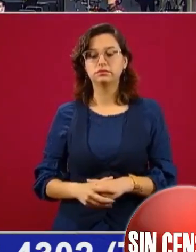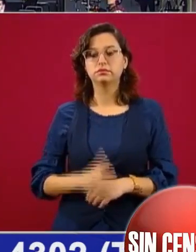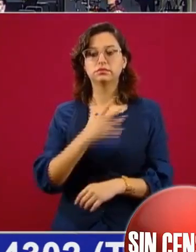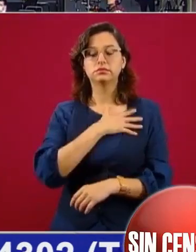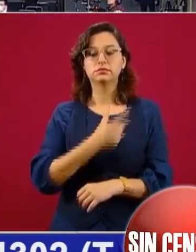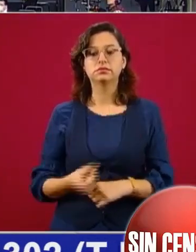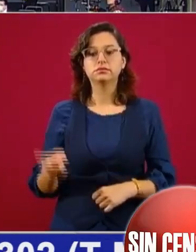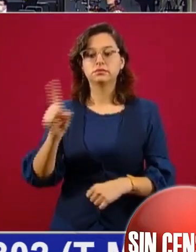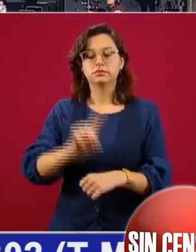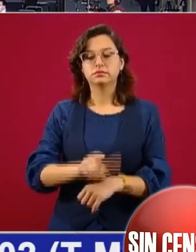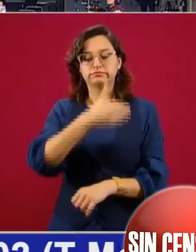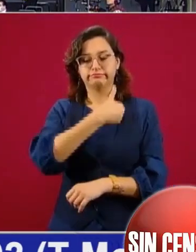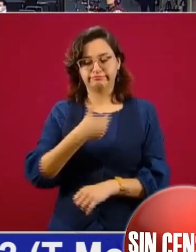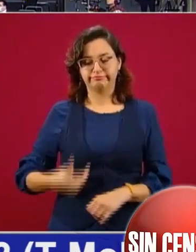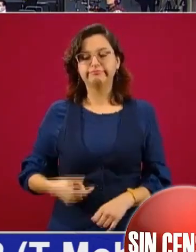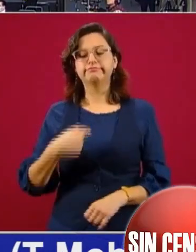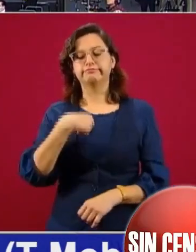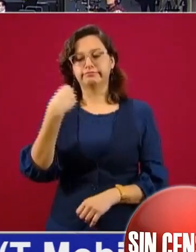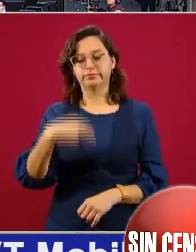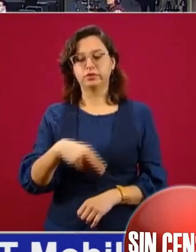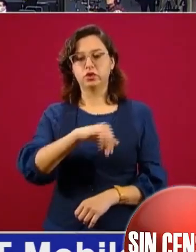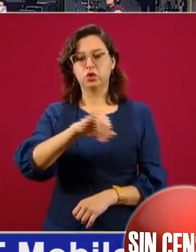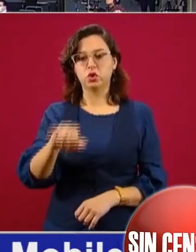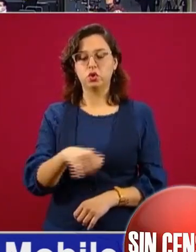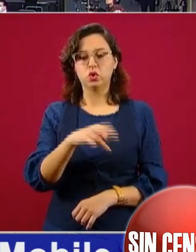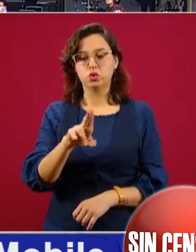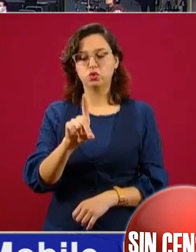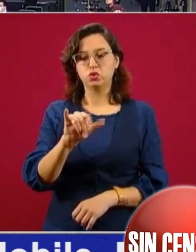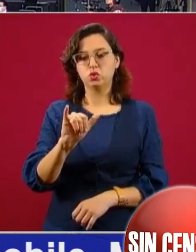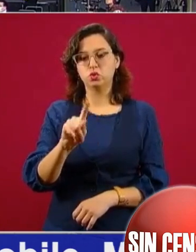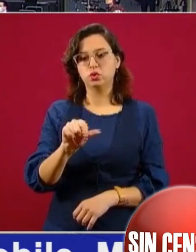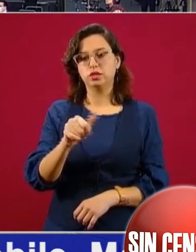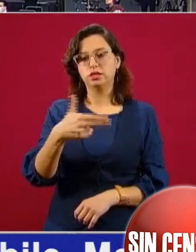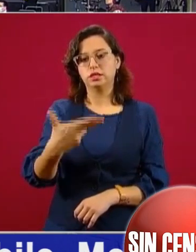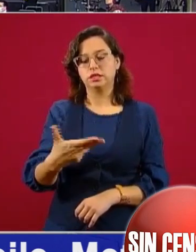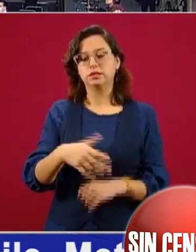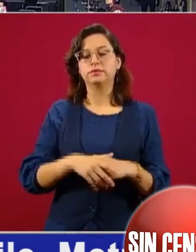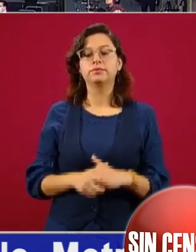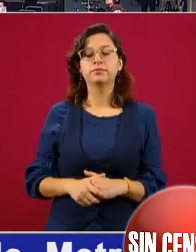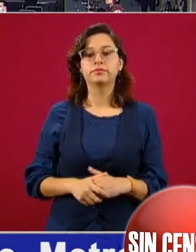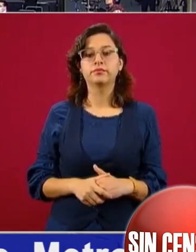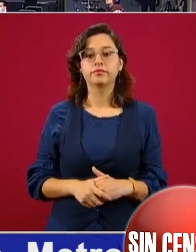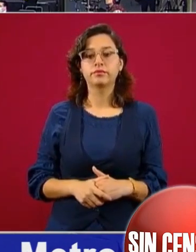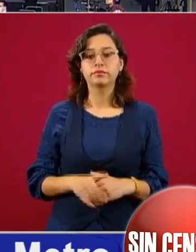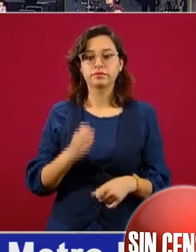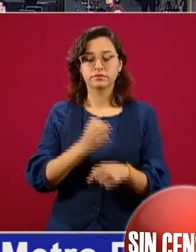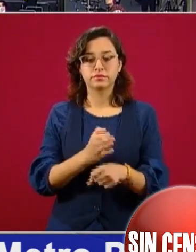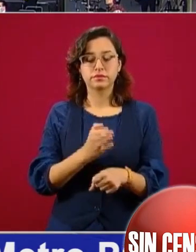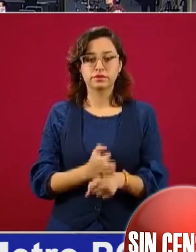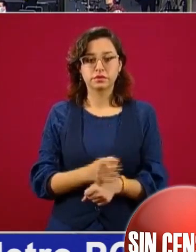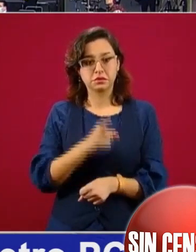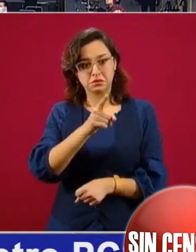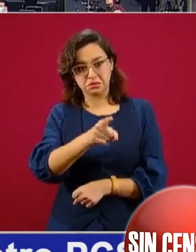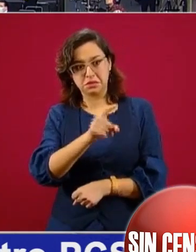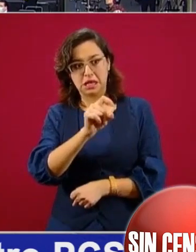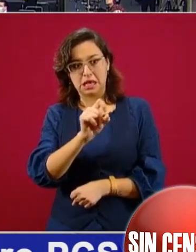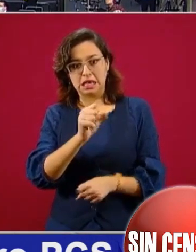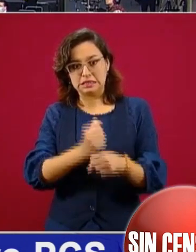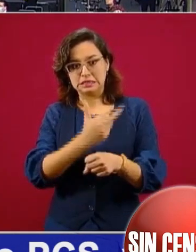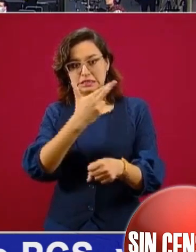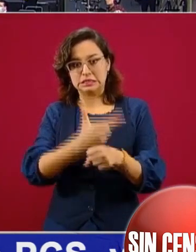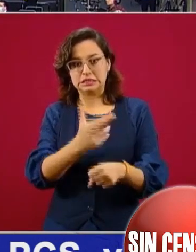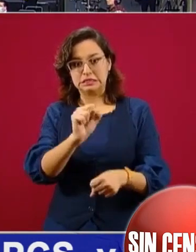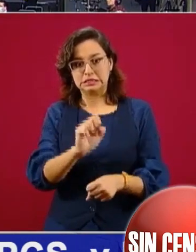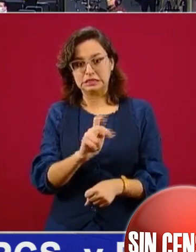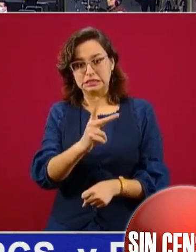Buenos días, presidente. Judith Sánchez Reyes, de Imagen del Golfo. Aprovechar que está el secretario de Educación,